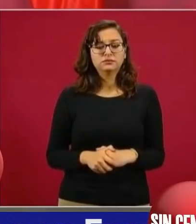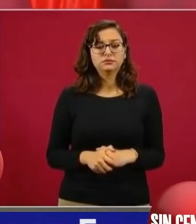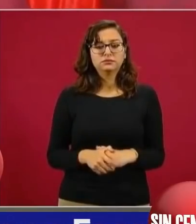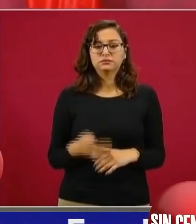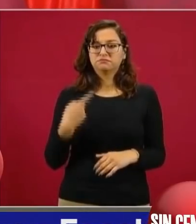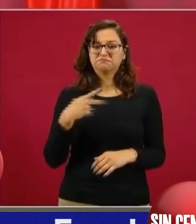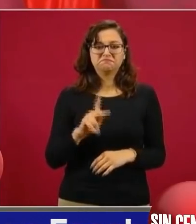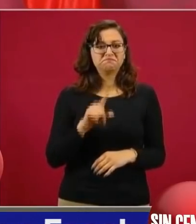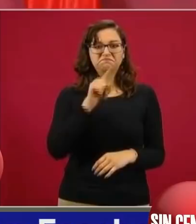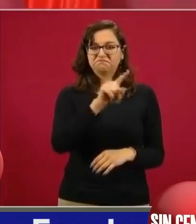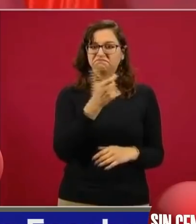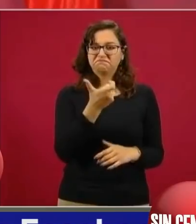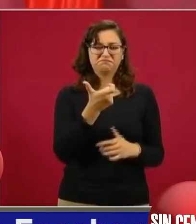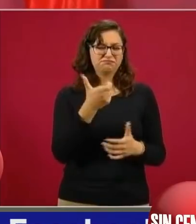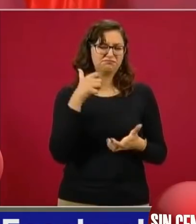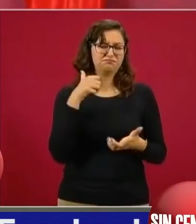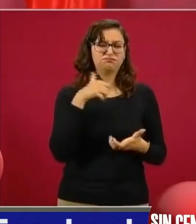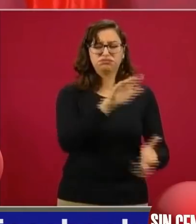se llevaron muchísimo dinero.